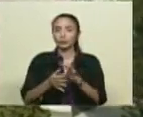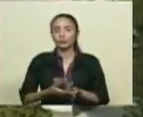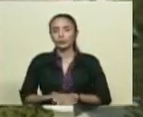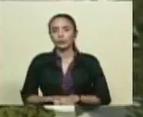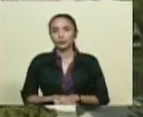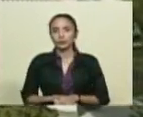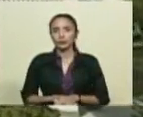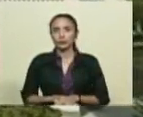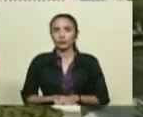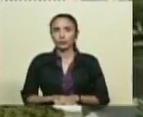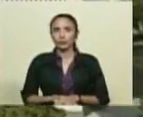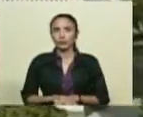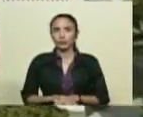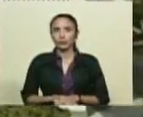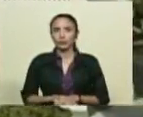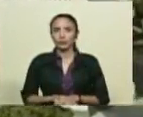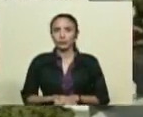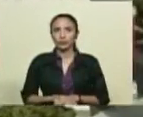la